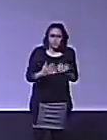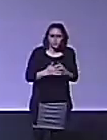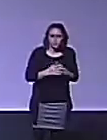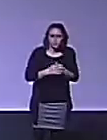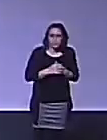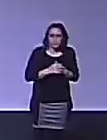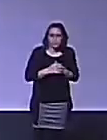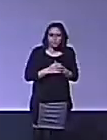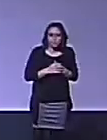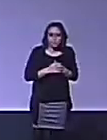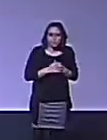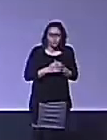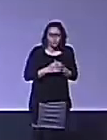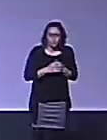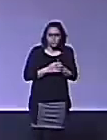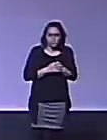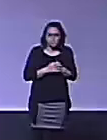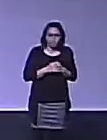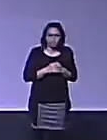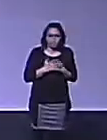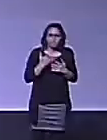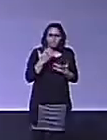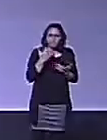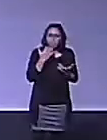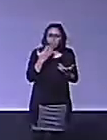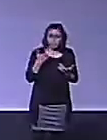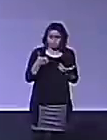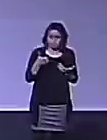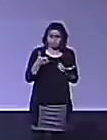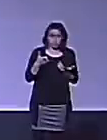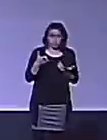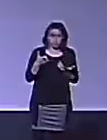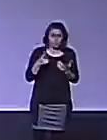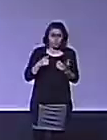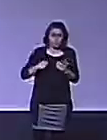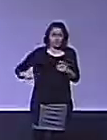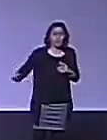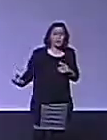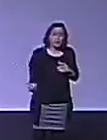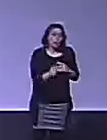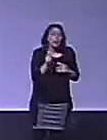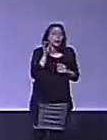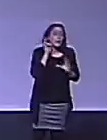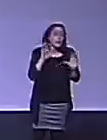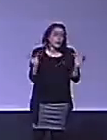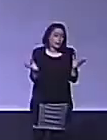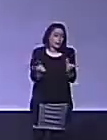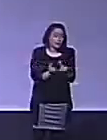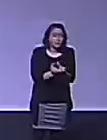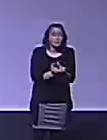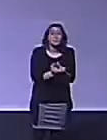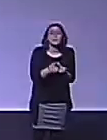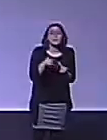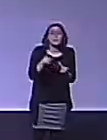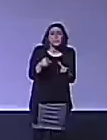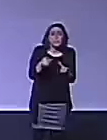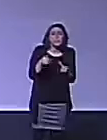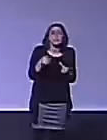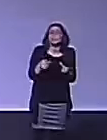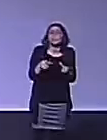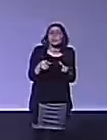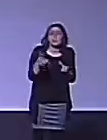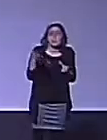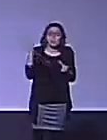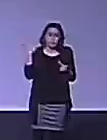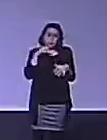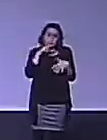en el afloramiento digamos, de esta historia tan maravillosa de las raquetistas está haciendo Raquetistak lehen eta orain,